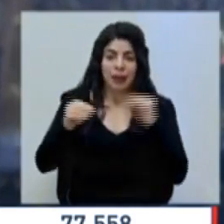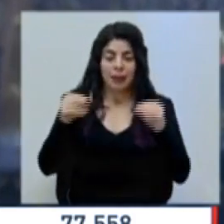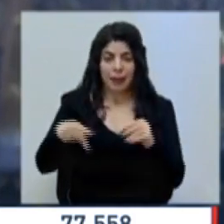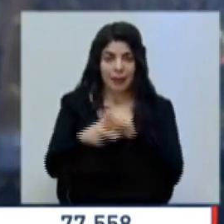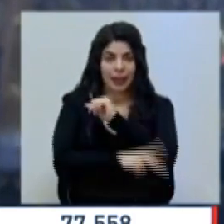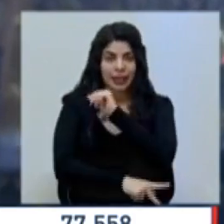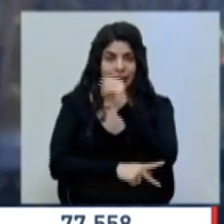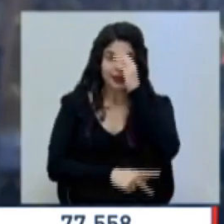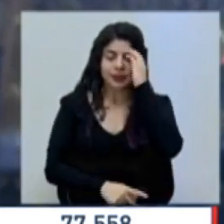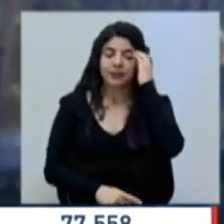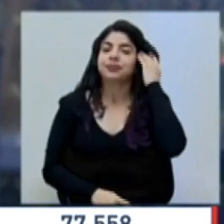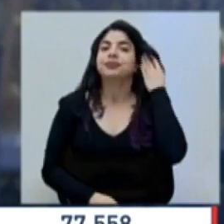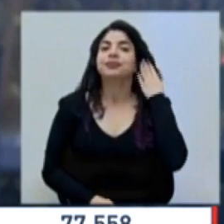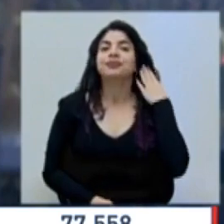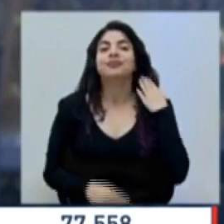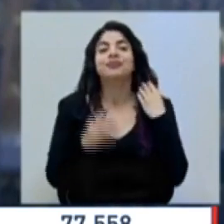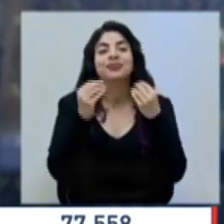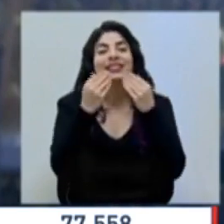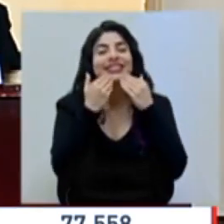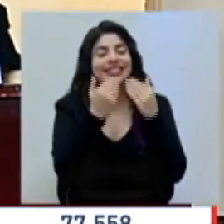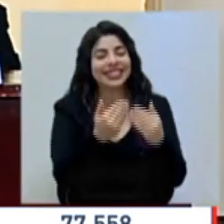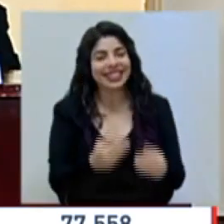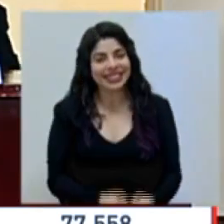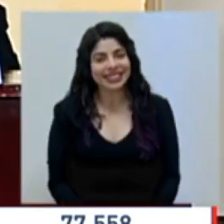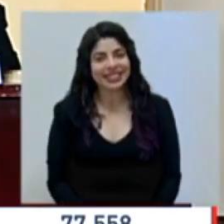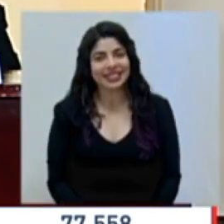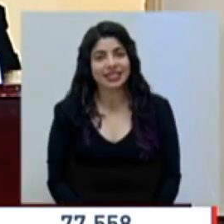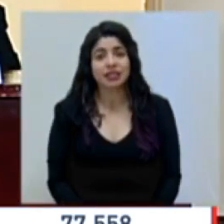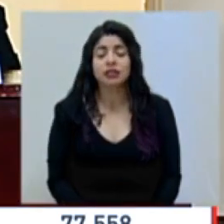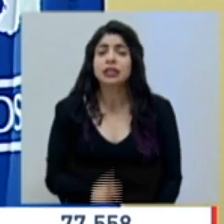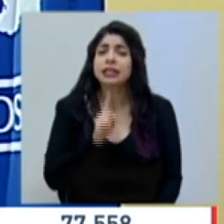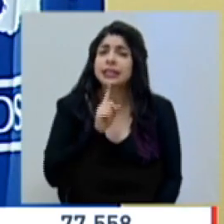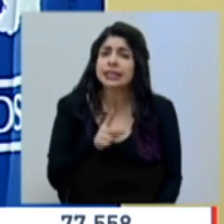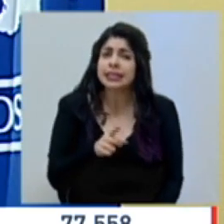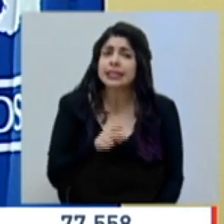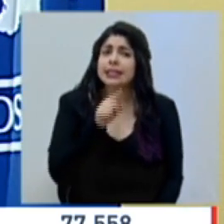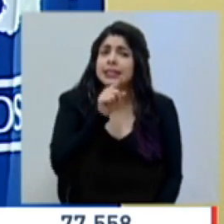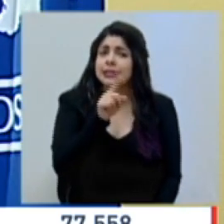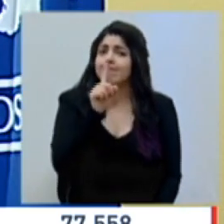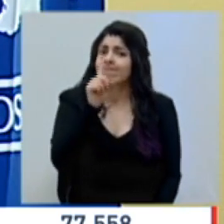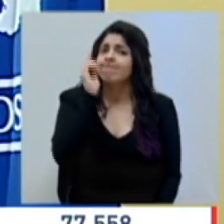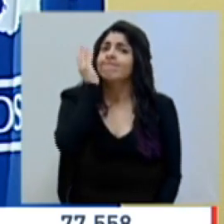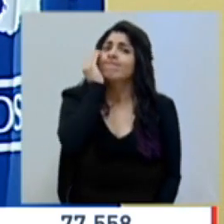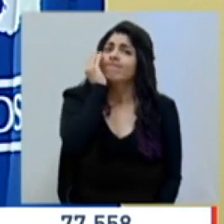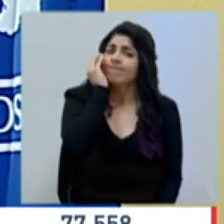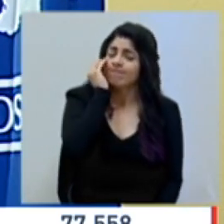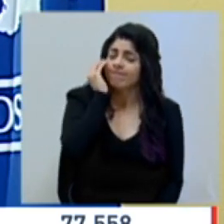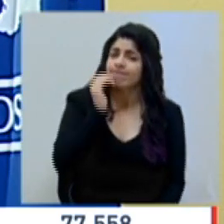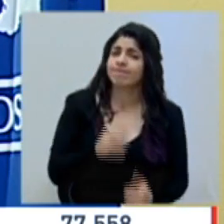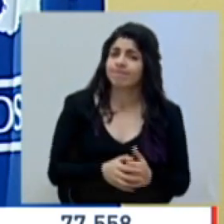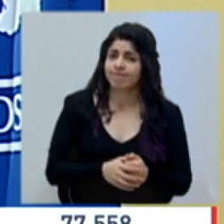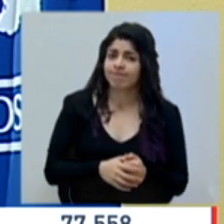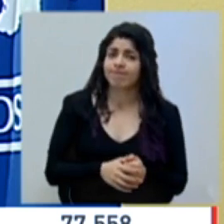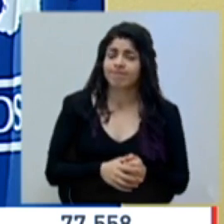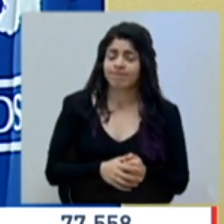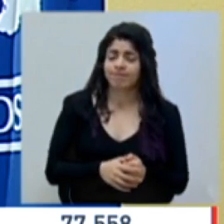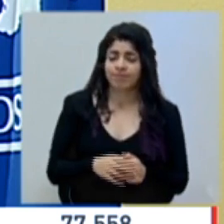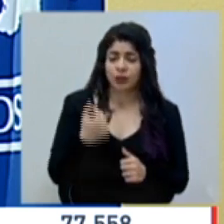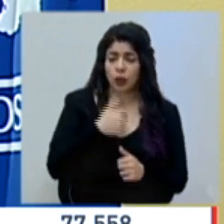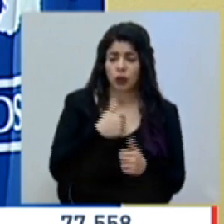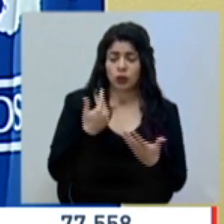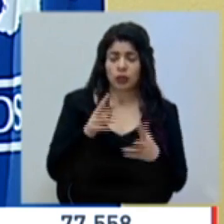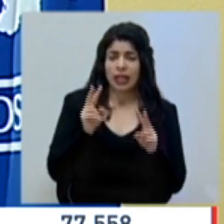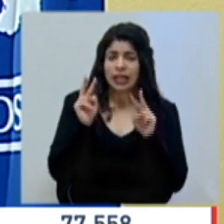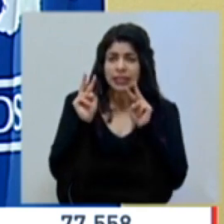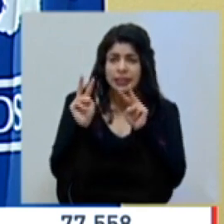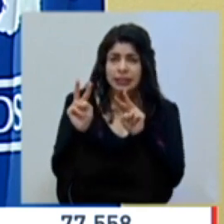país. Muchísimas gracias. Es una preocupación la que hemos